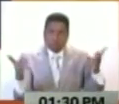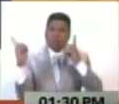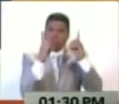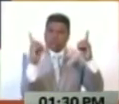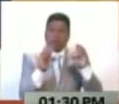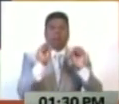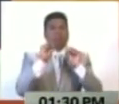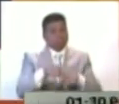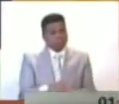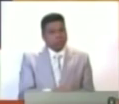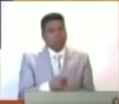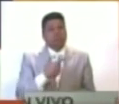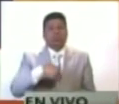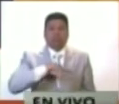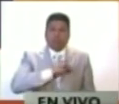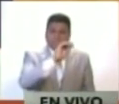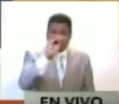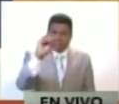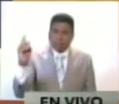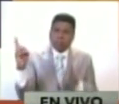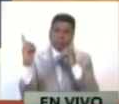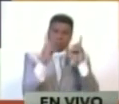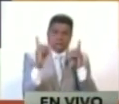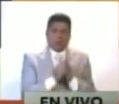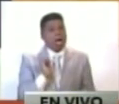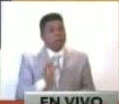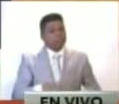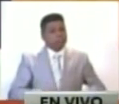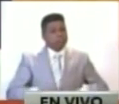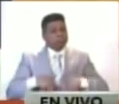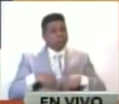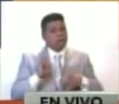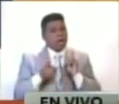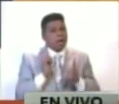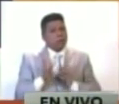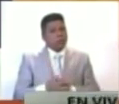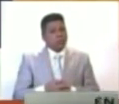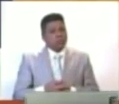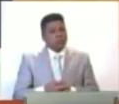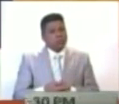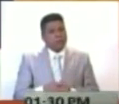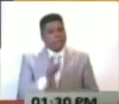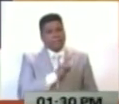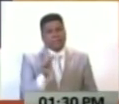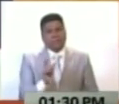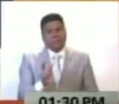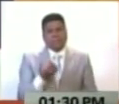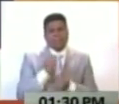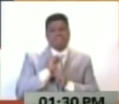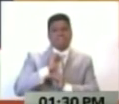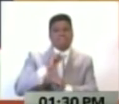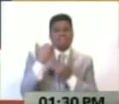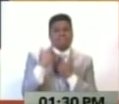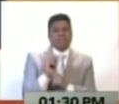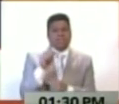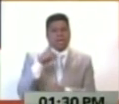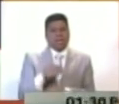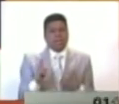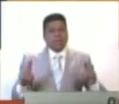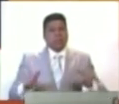Y bueno, lamentándolo mucho, la intolerancia de burócratas pues ha impedido que este encuentro se